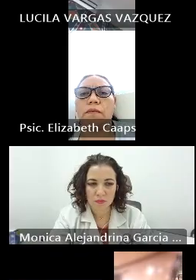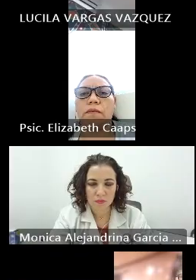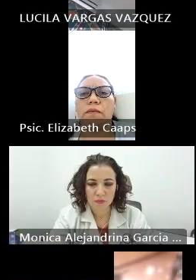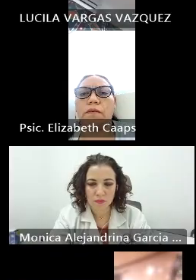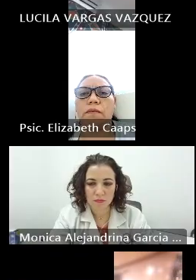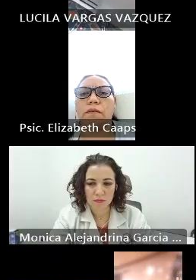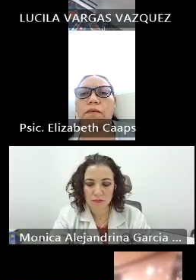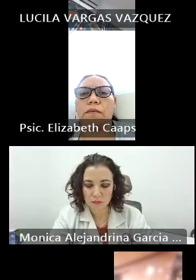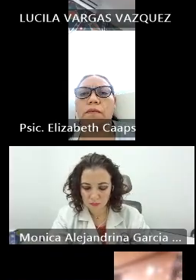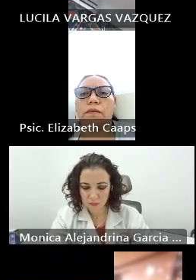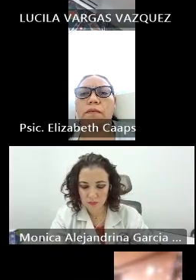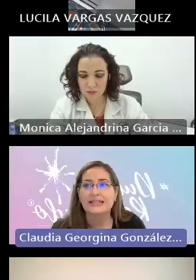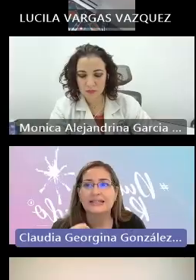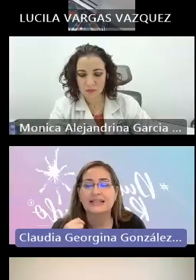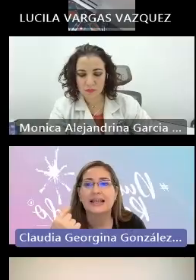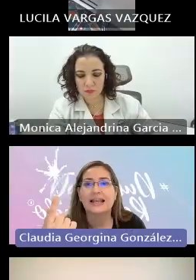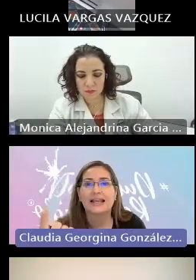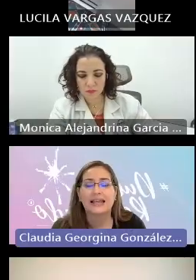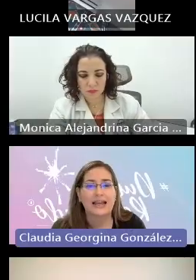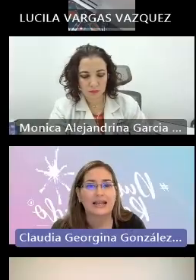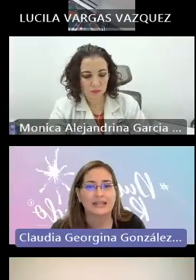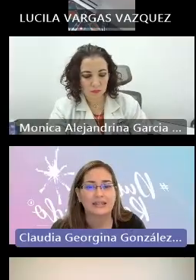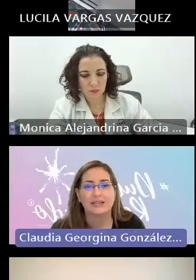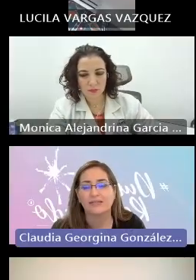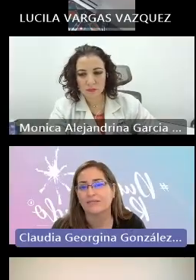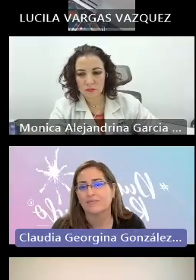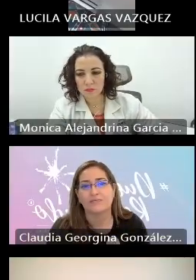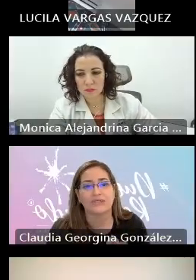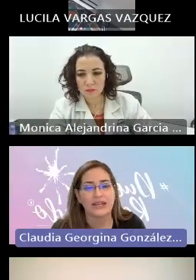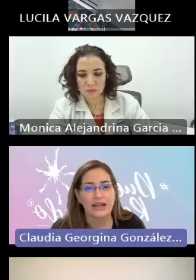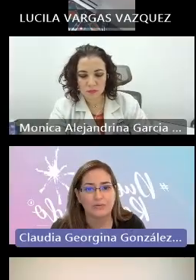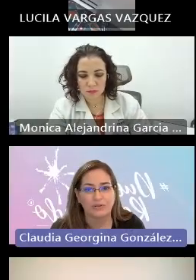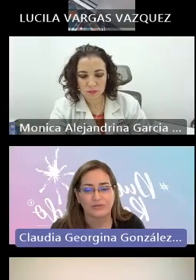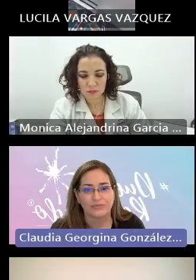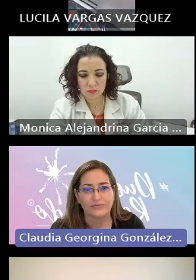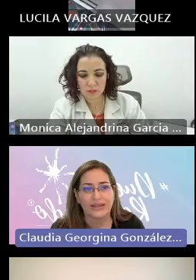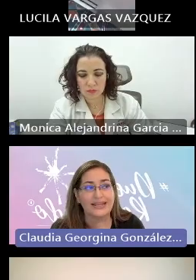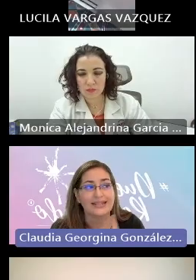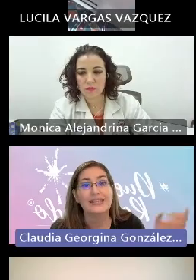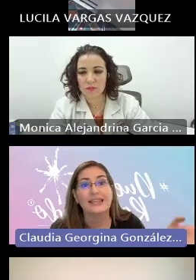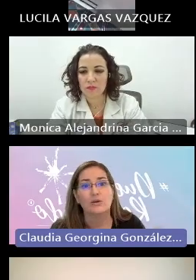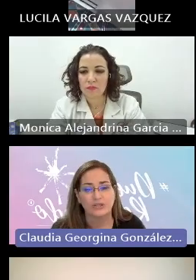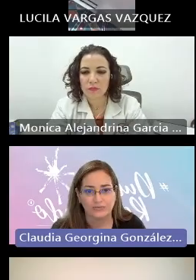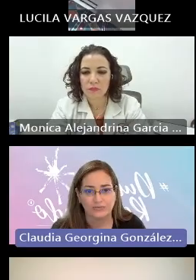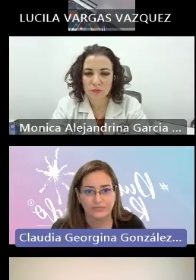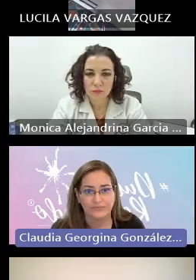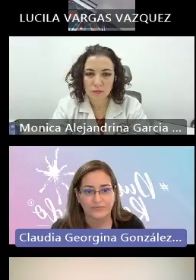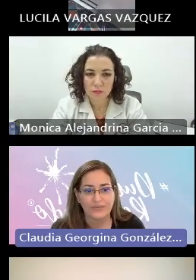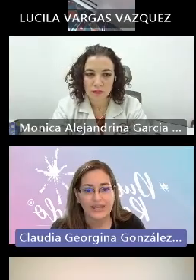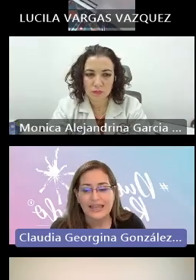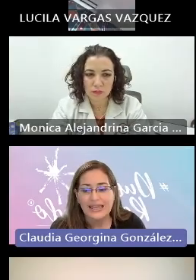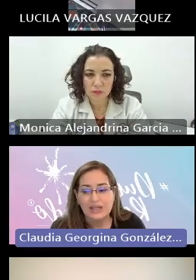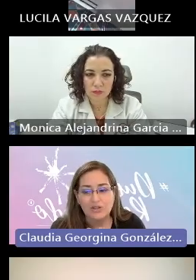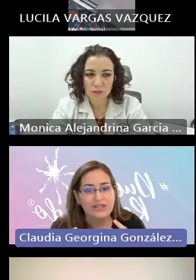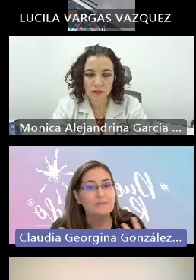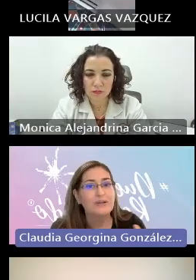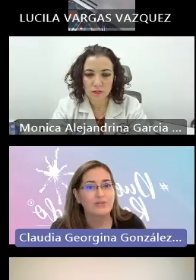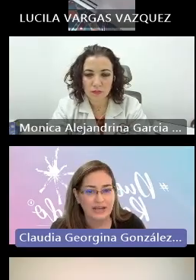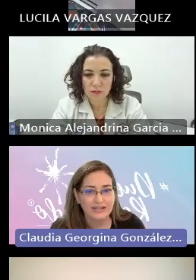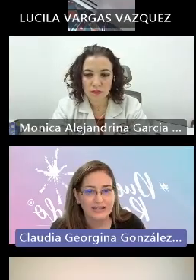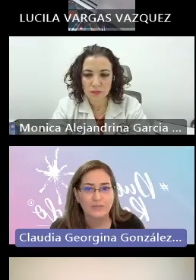bebé. Es la que tiene el aborto, es la del óbito. Y